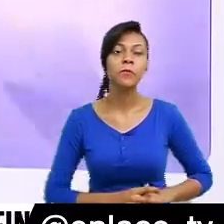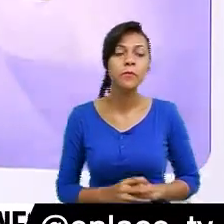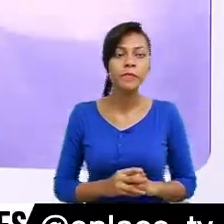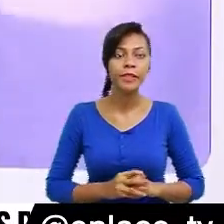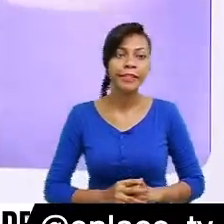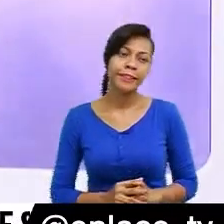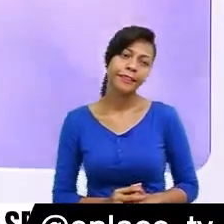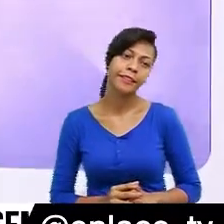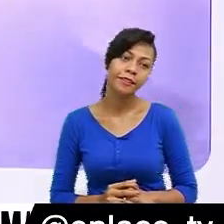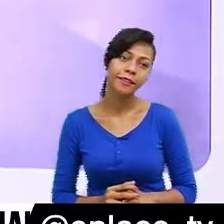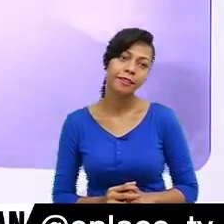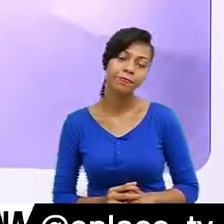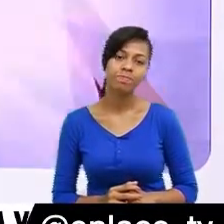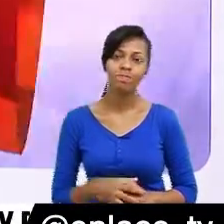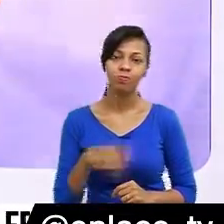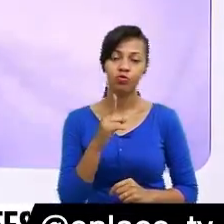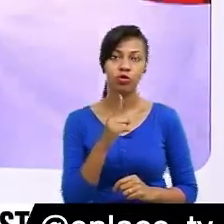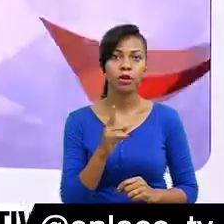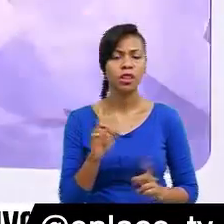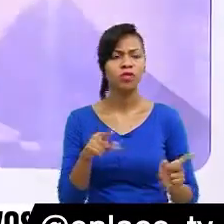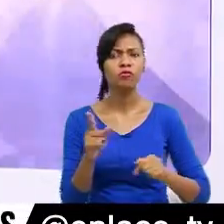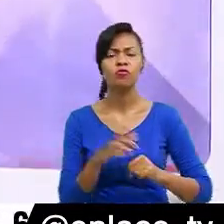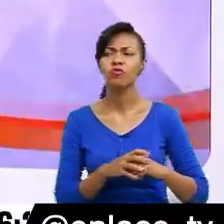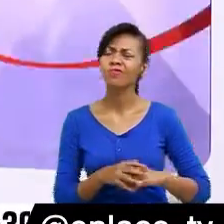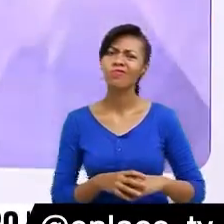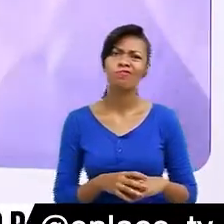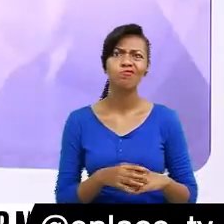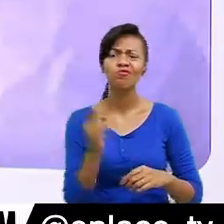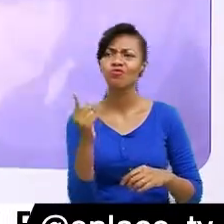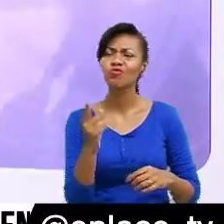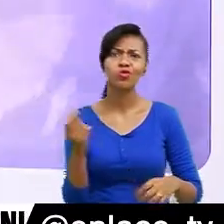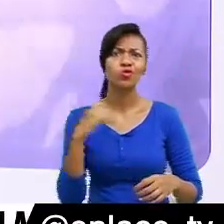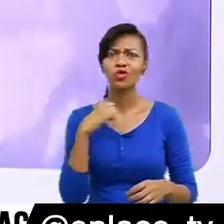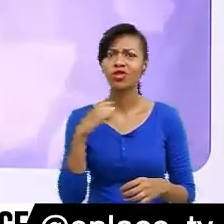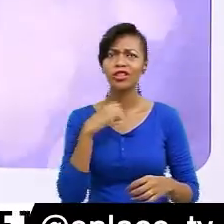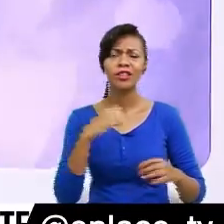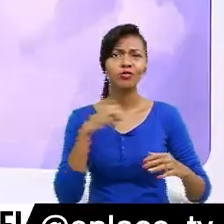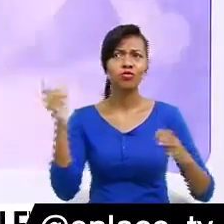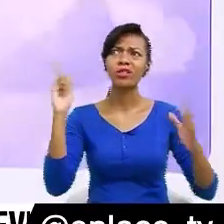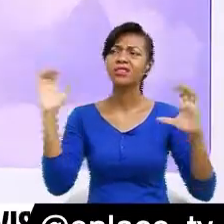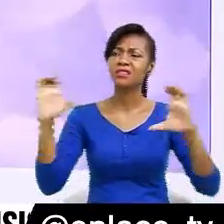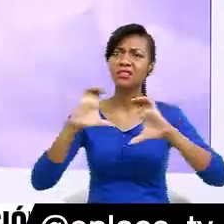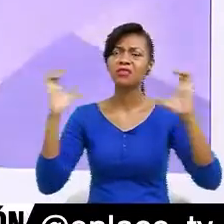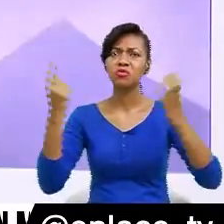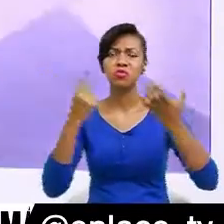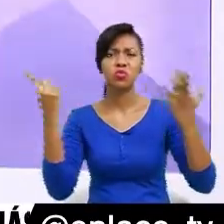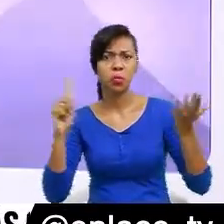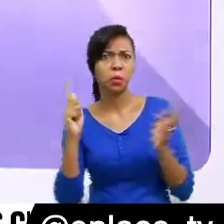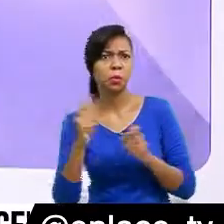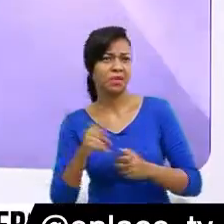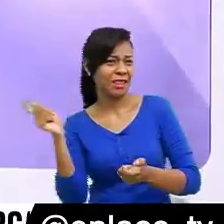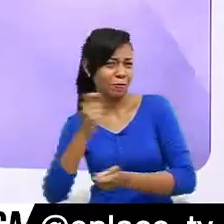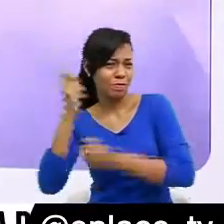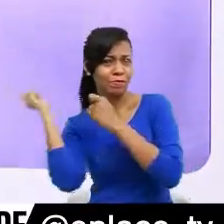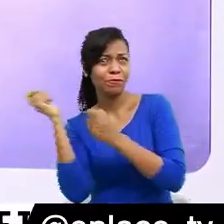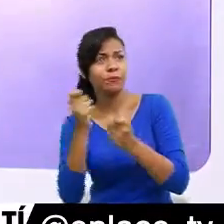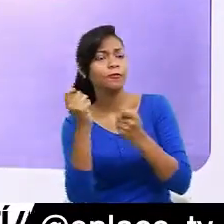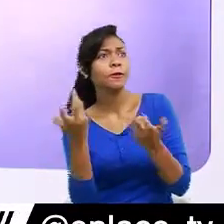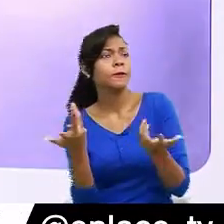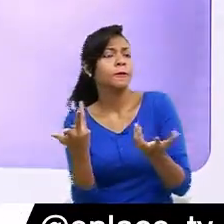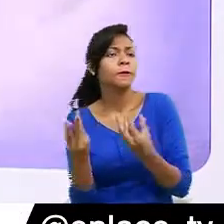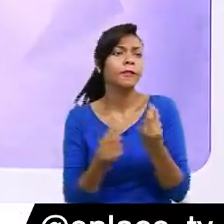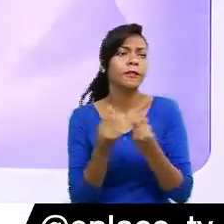el estadio de béisbol. Muchos de esta disciplina deportiva pues han visto una alternativa en llegar al softball. Practican allí